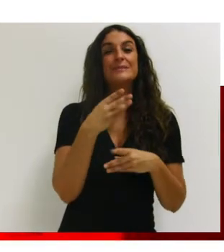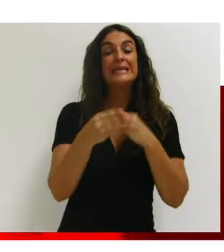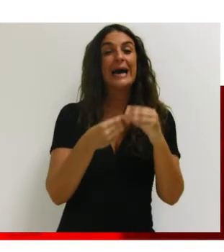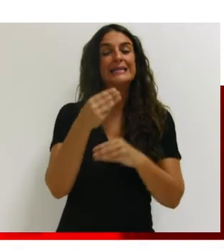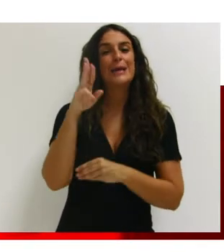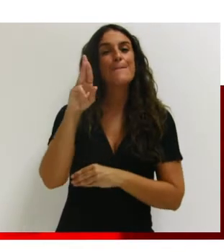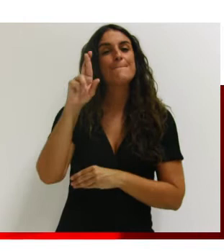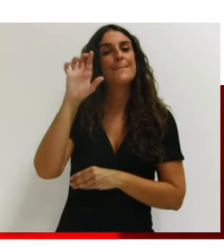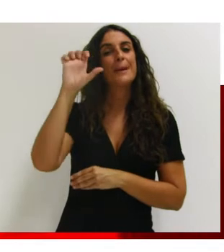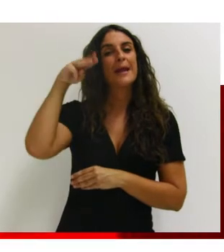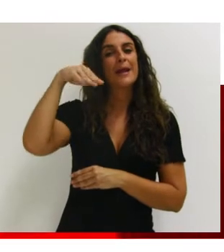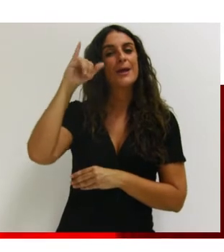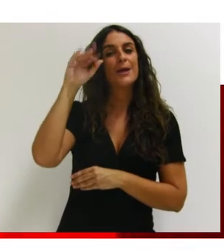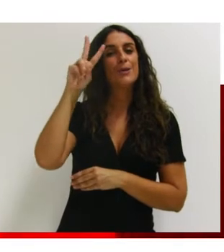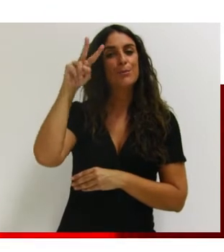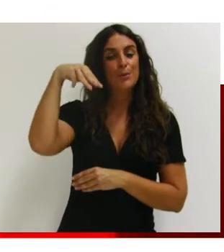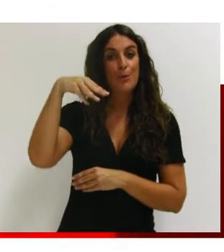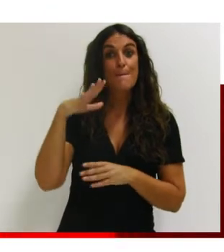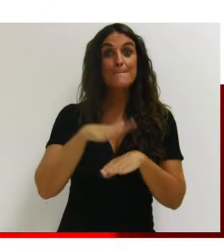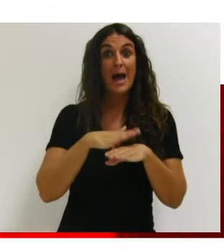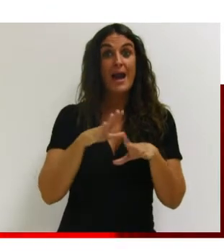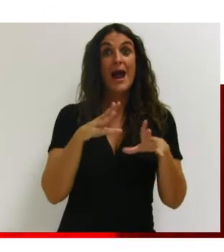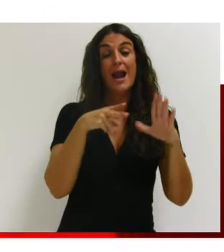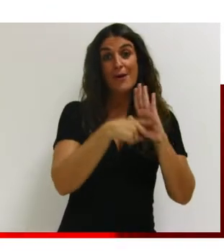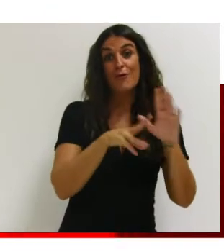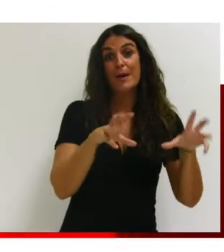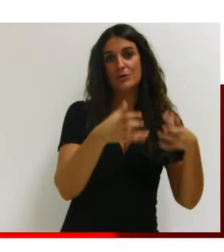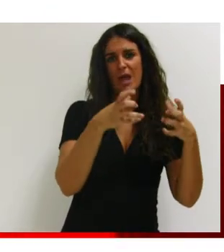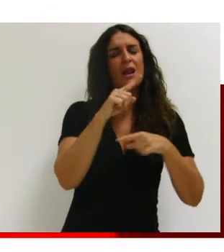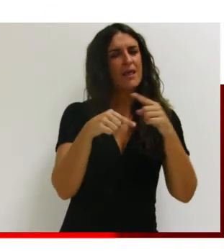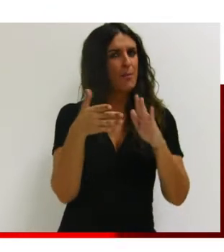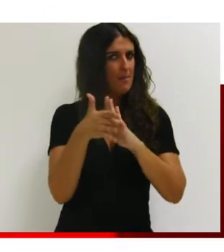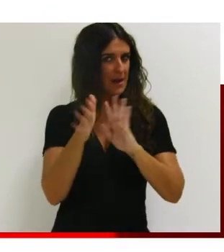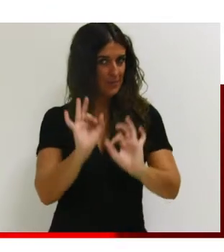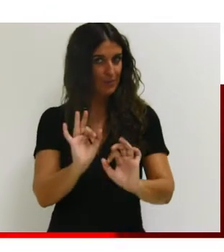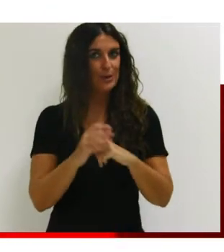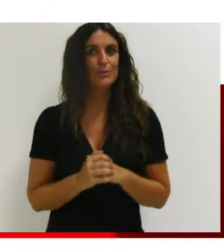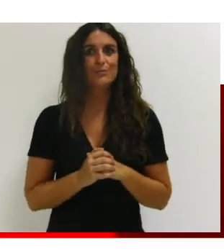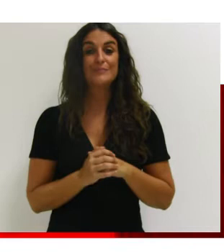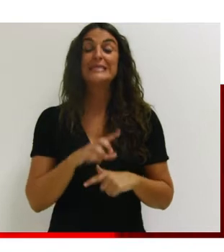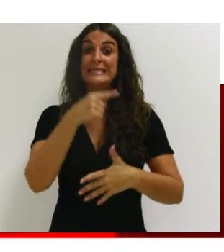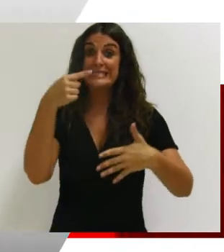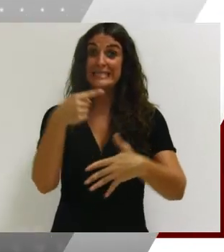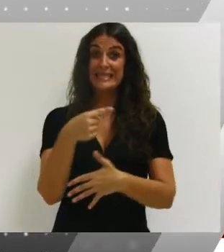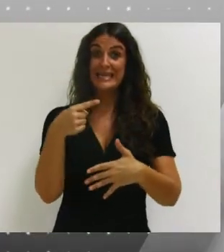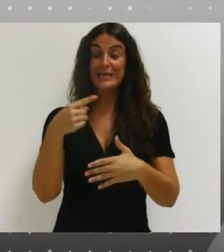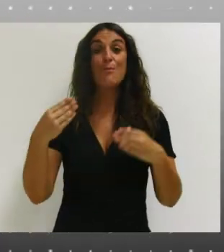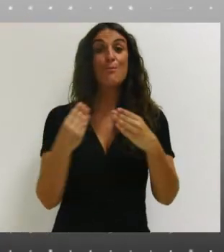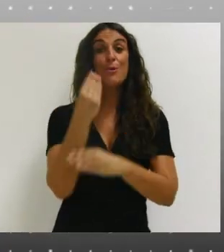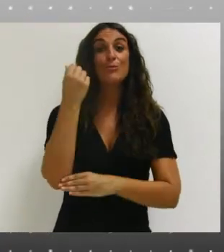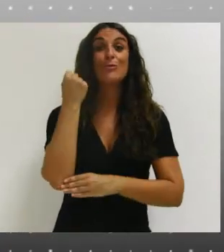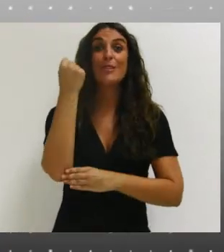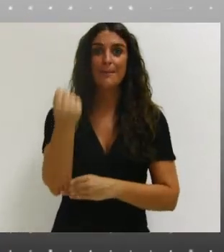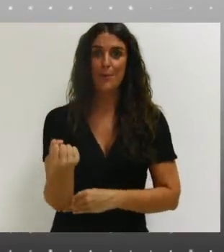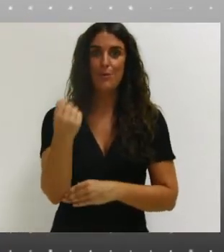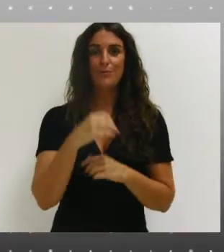hazte premium para acceder a la norma. Luego explicamos esto. 6.